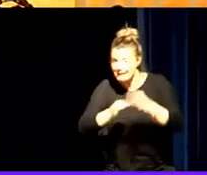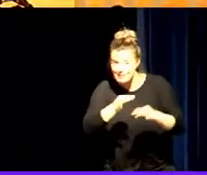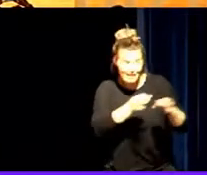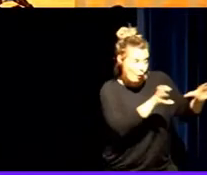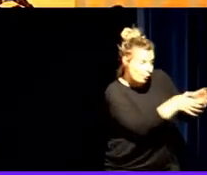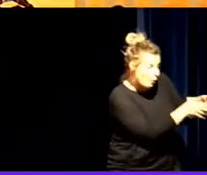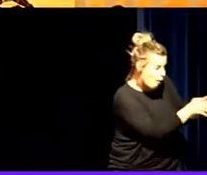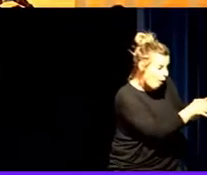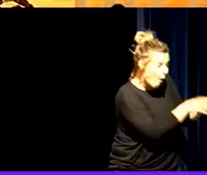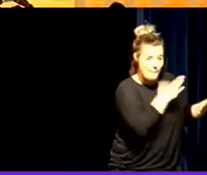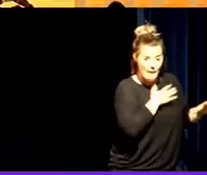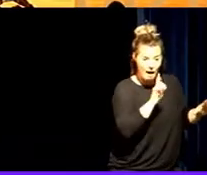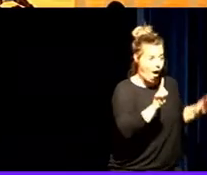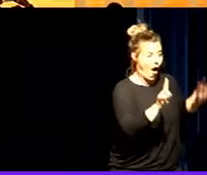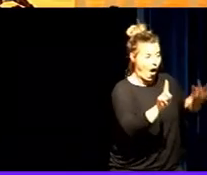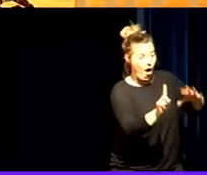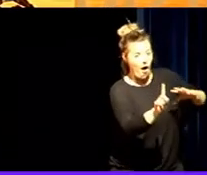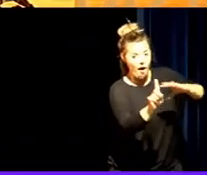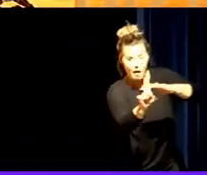seguirme?